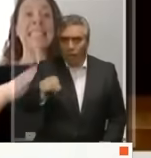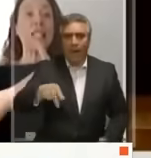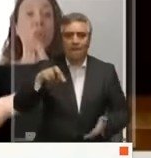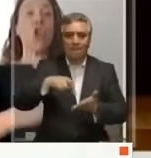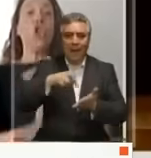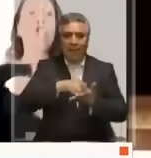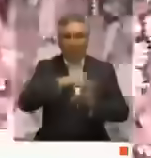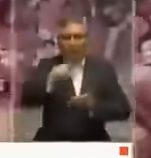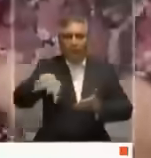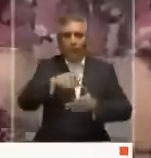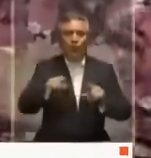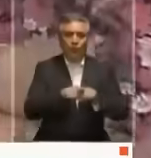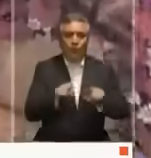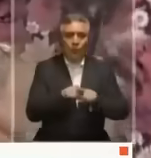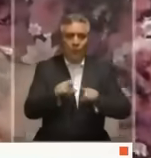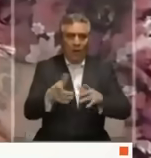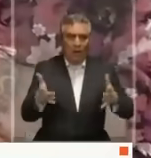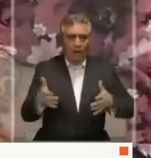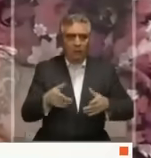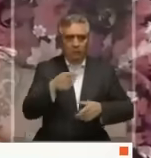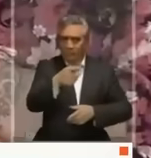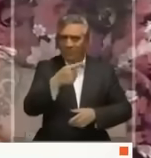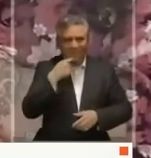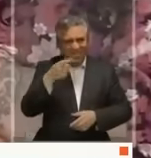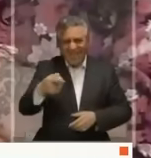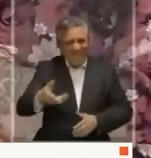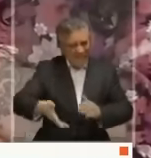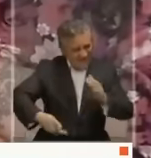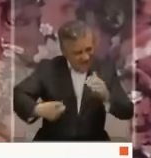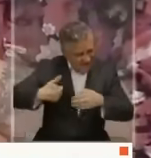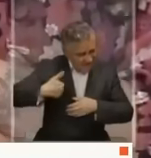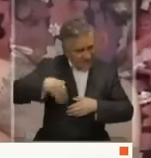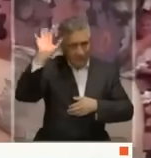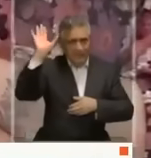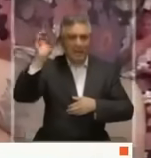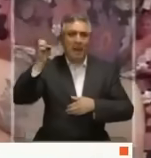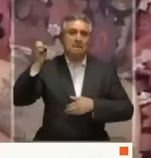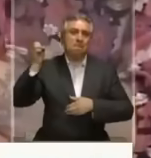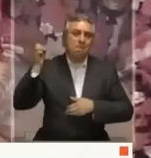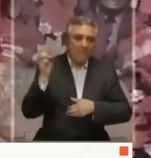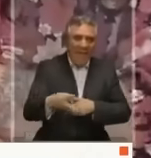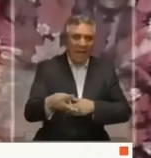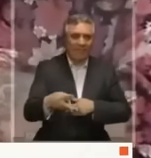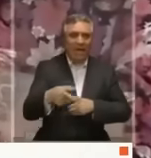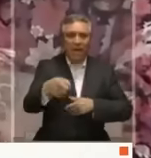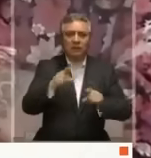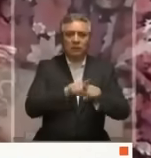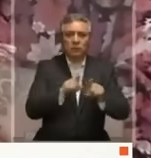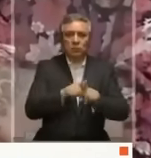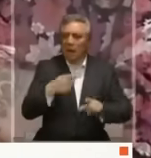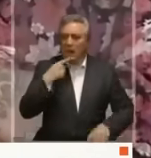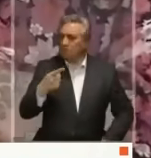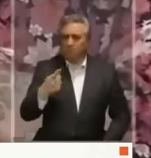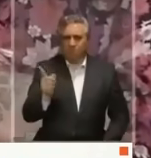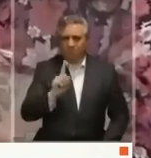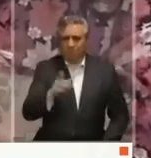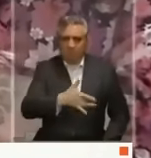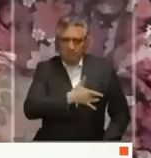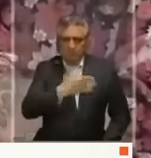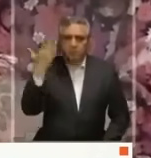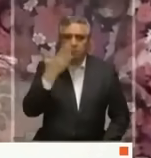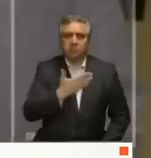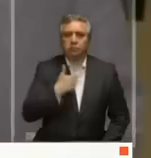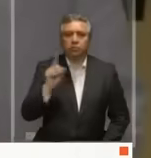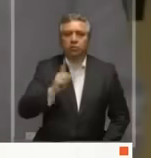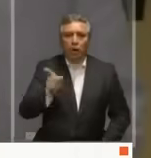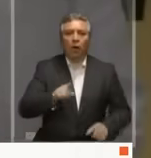este momento con carteles. Y váyanse a la mierda con su indecencia negacionista que reivindica el